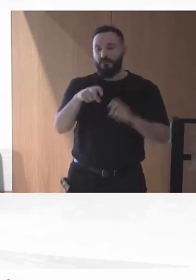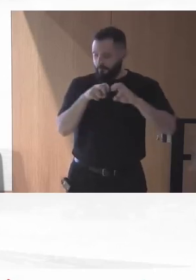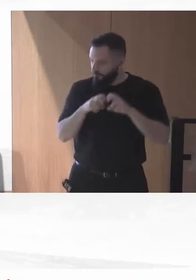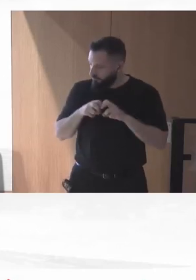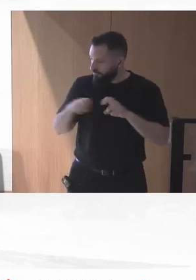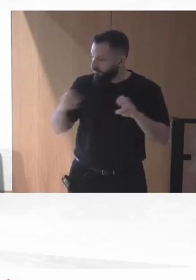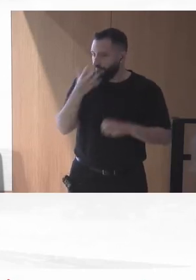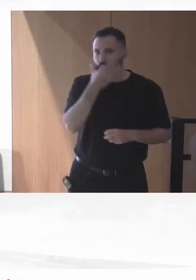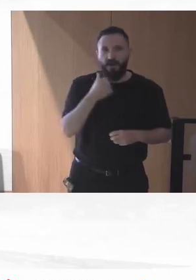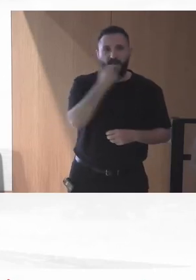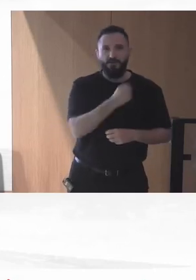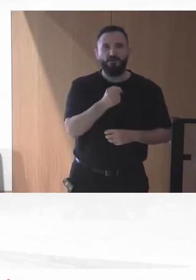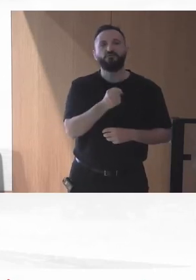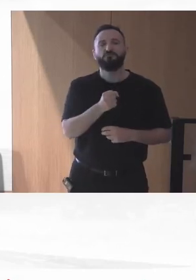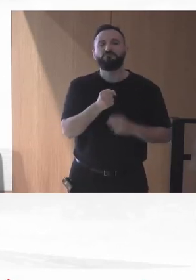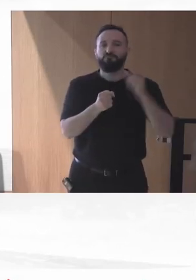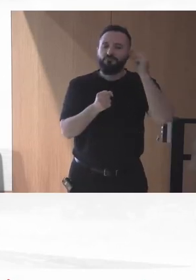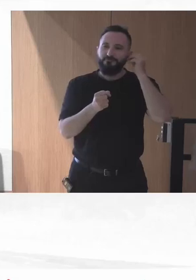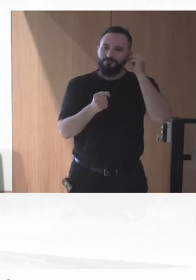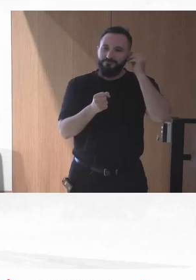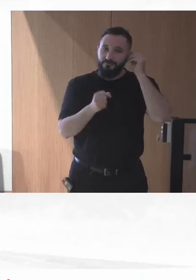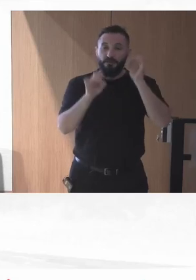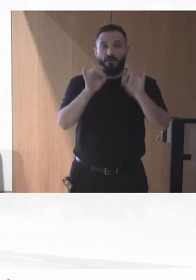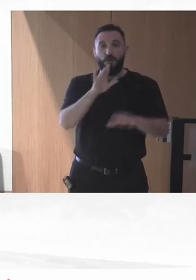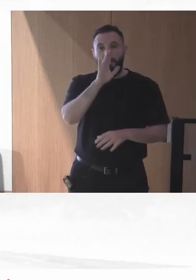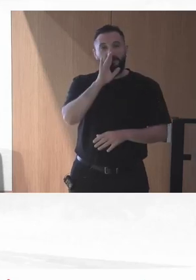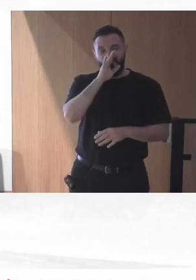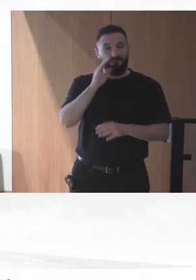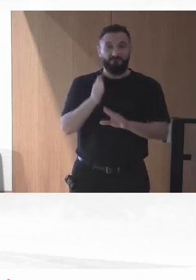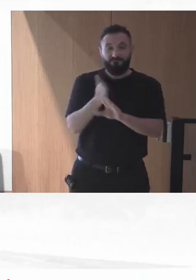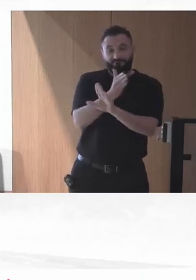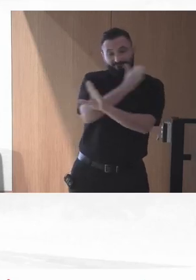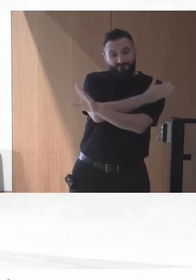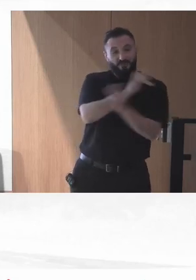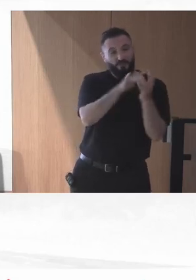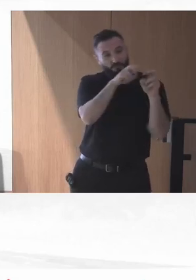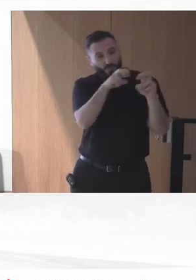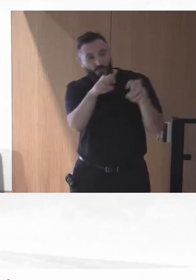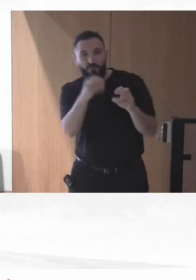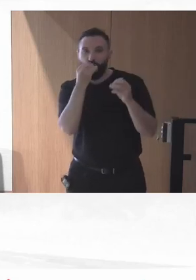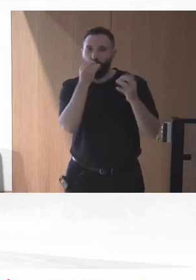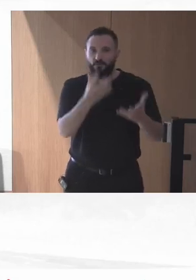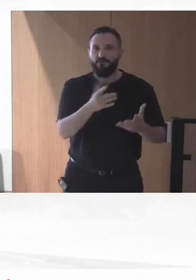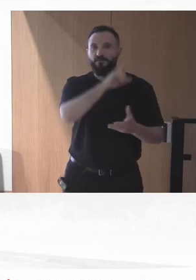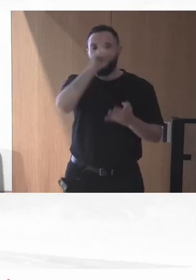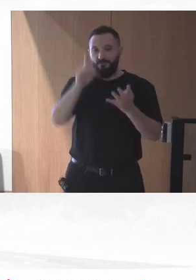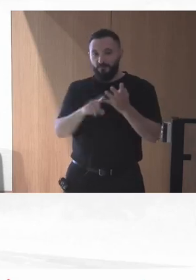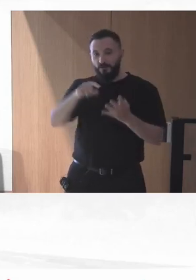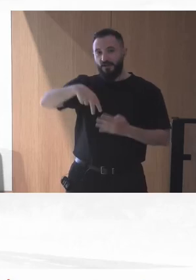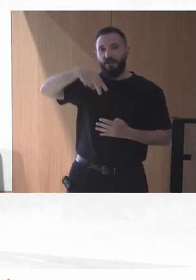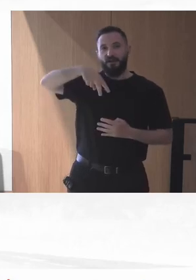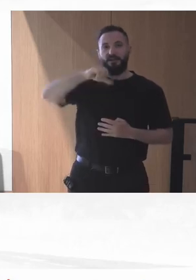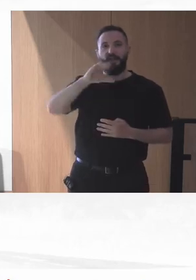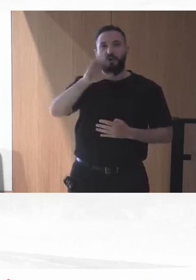extraordinario, una vez más, al igual que en casos anteriores, tenemos a Nicolás